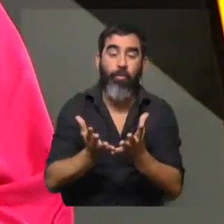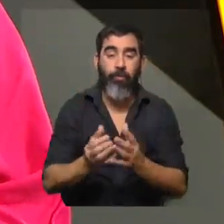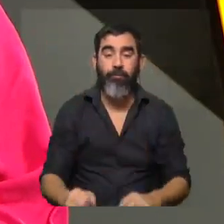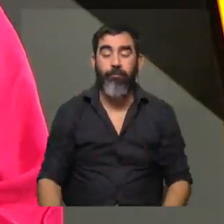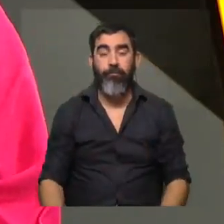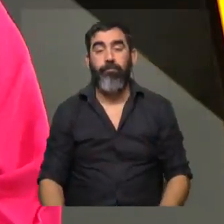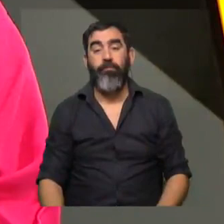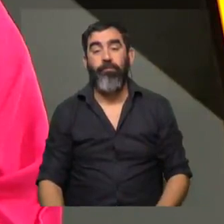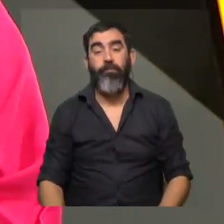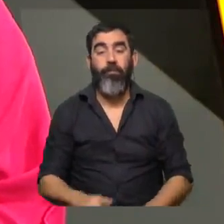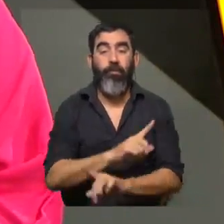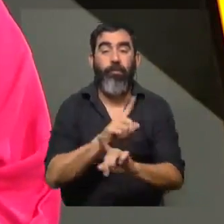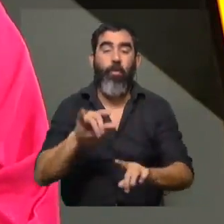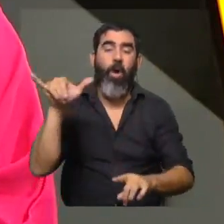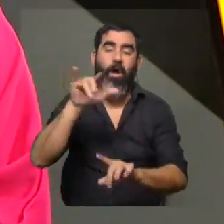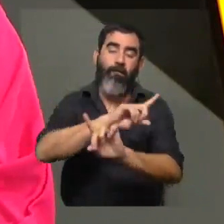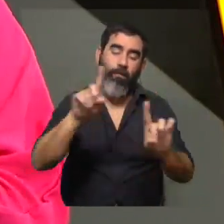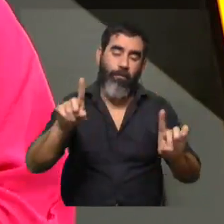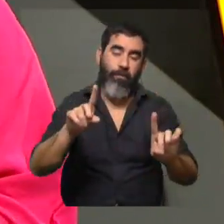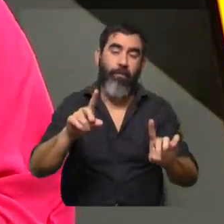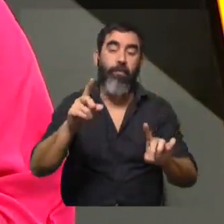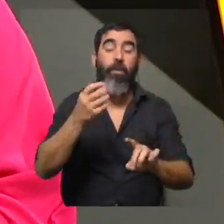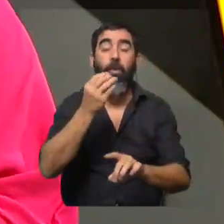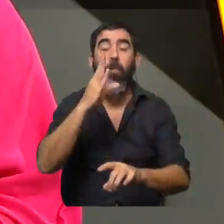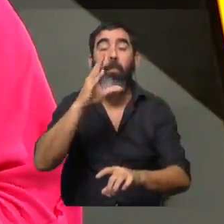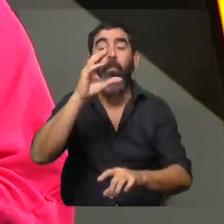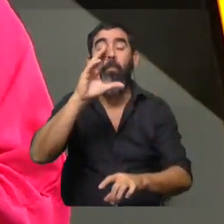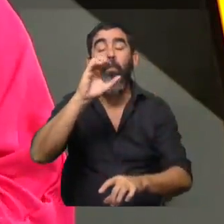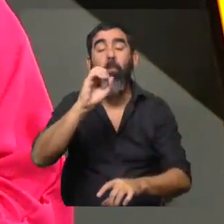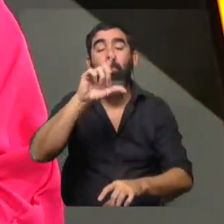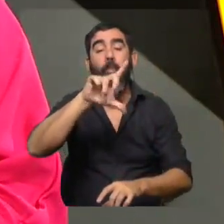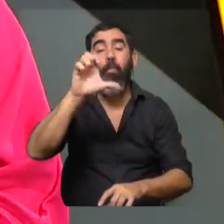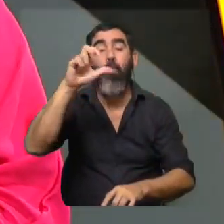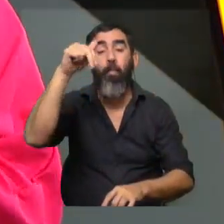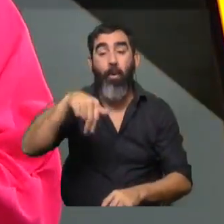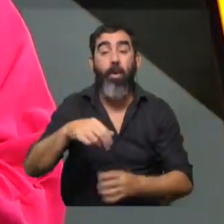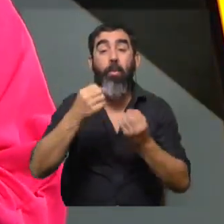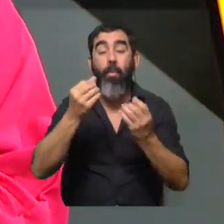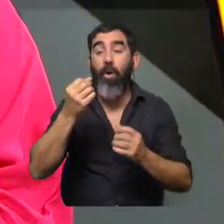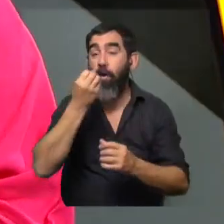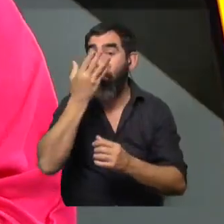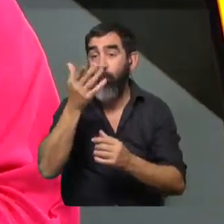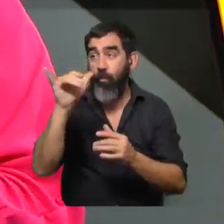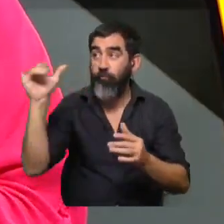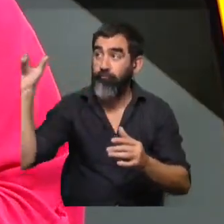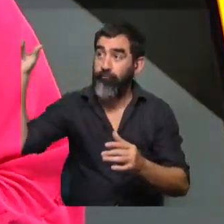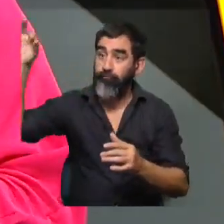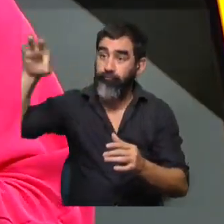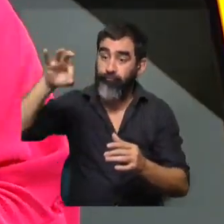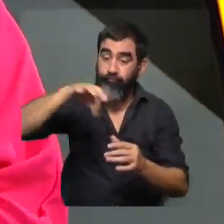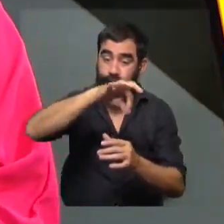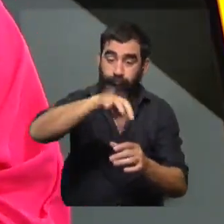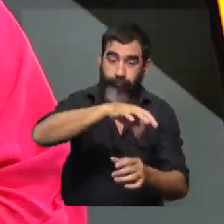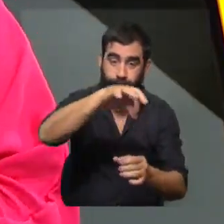no hacen referencia a los aviones, sino a los polinizadores. Correcto. Porque en esa flor aterrizaba el polinizador,